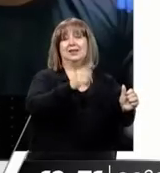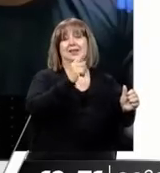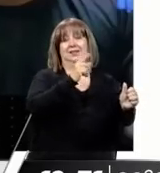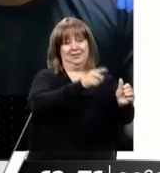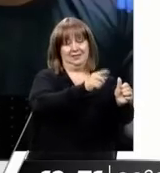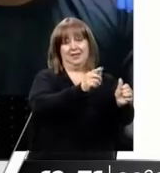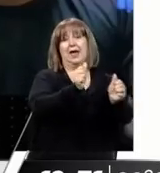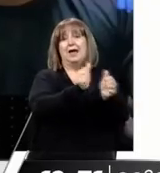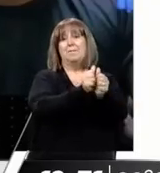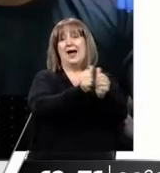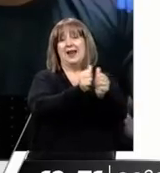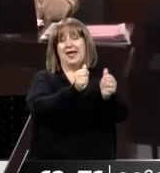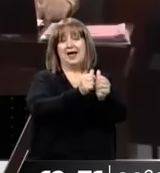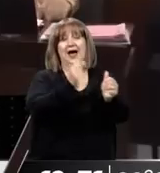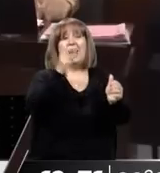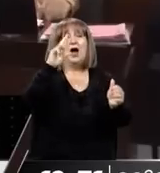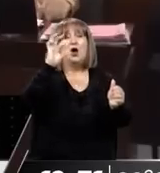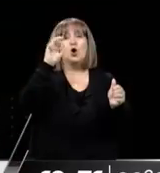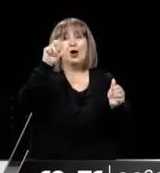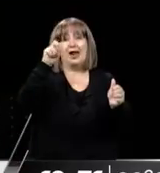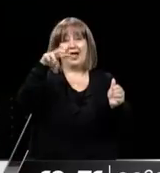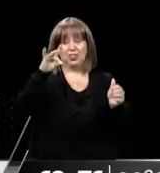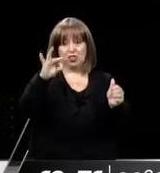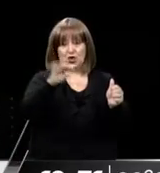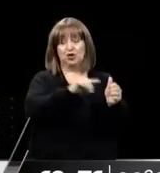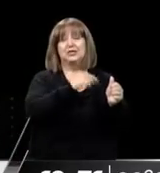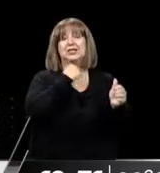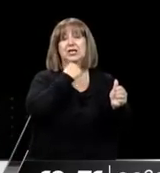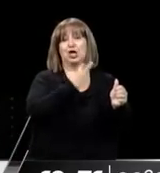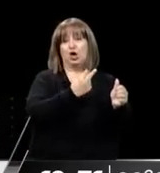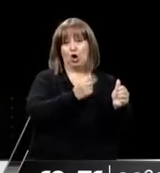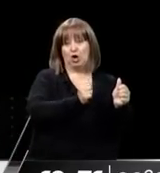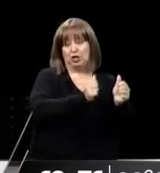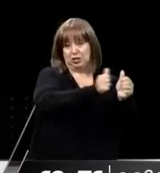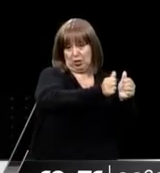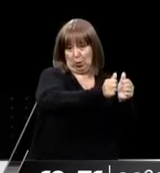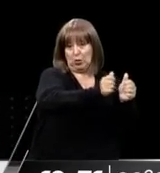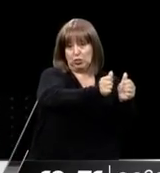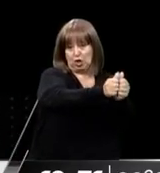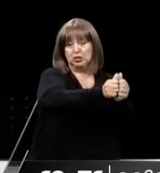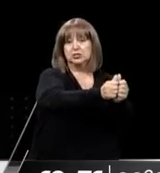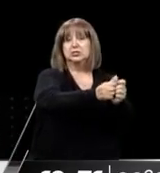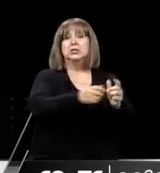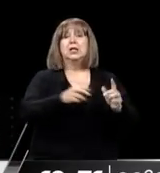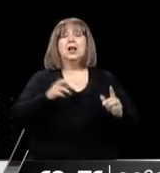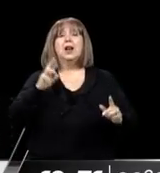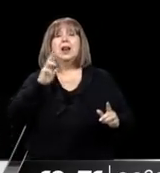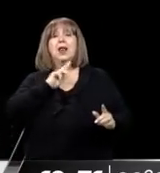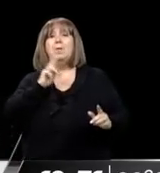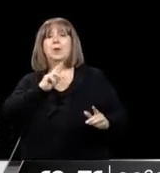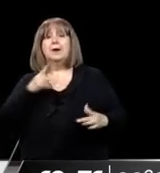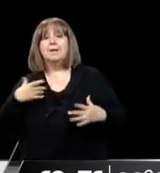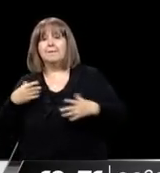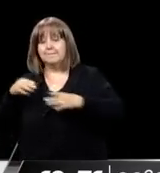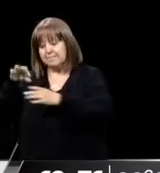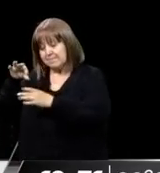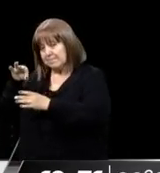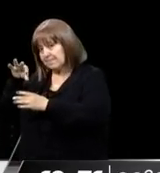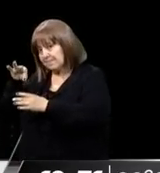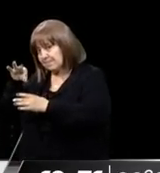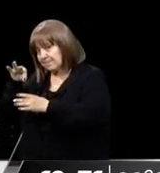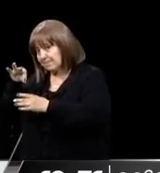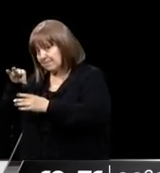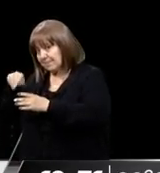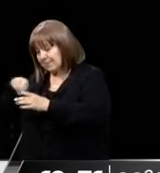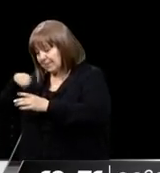la calificación de homicidio grabado por procedimiento insidioso y por vínculo en el caso de Ángela Aquino Como así también por el pequeño